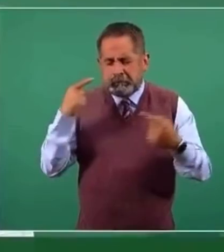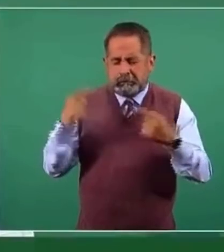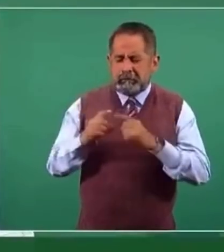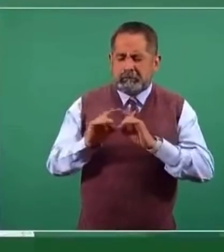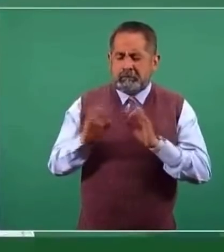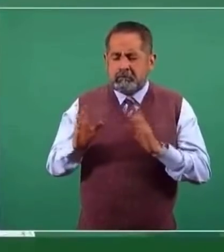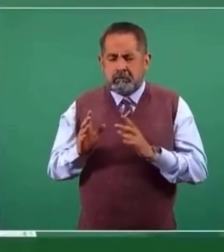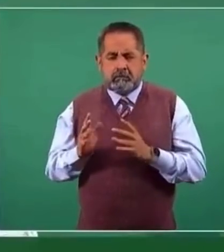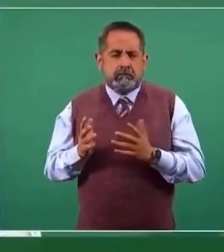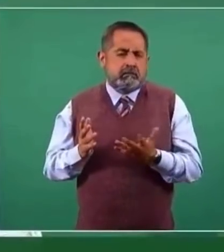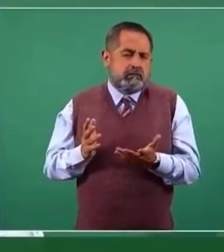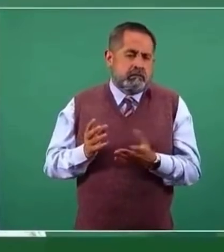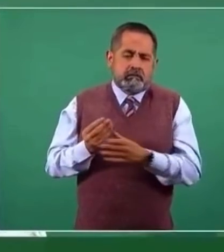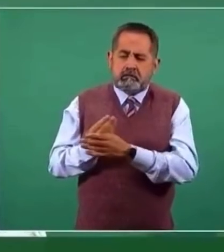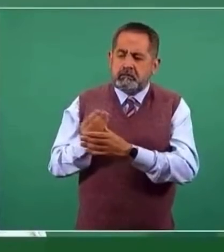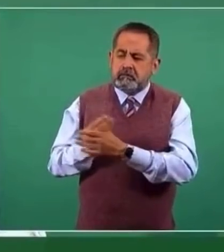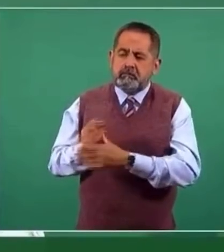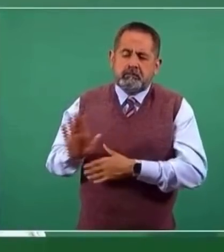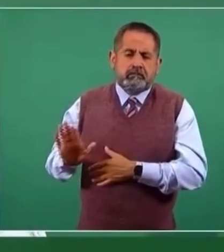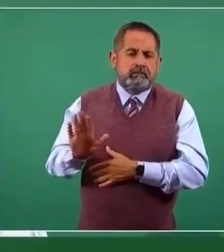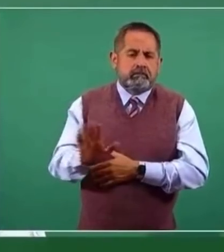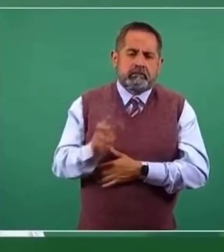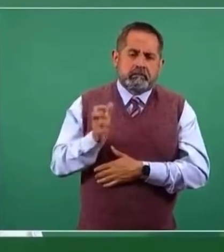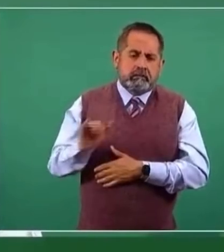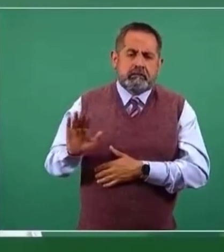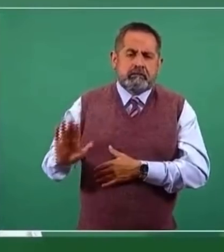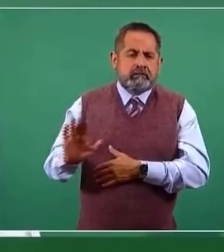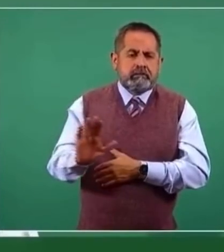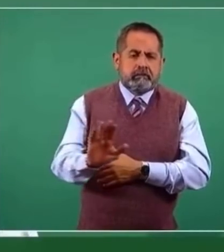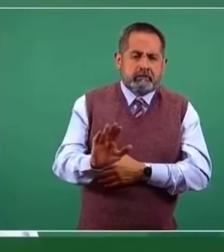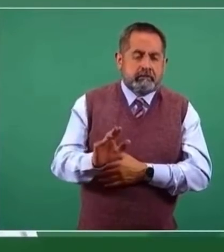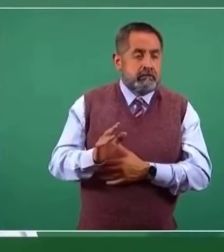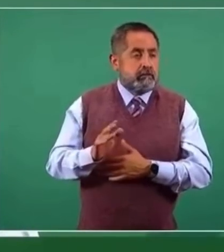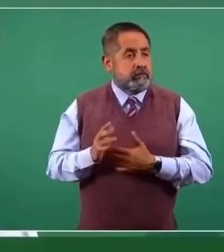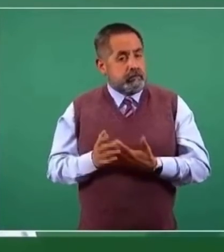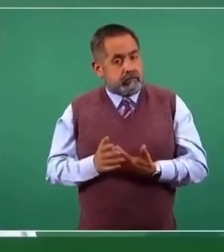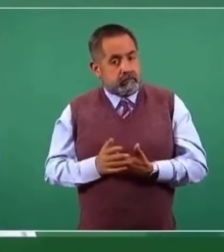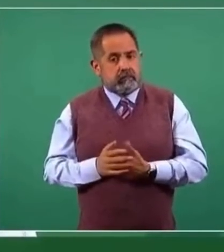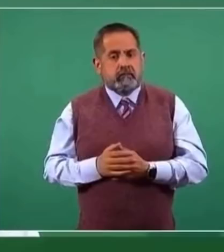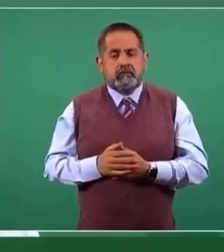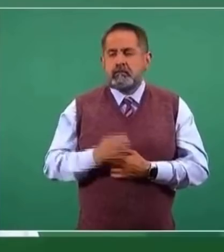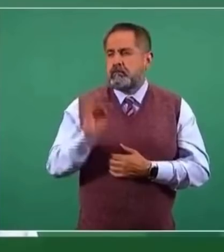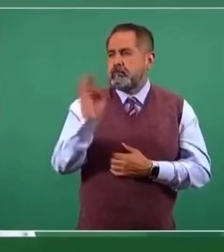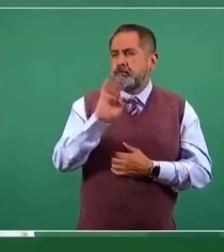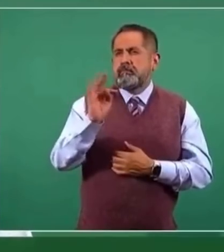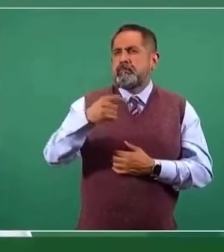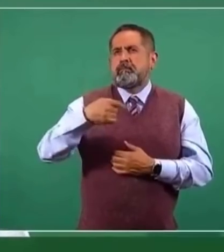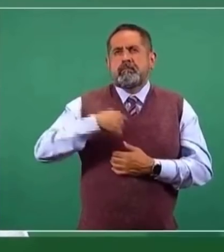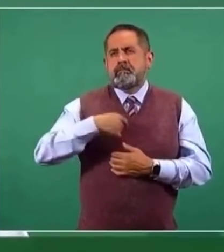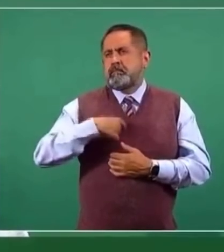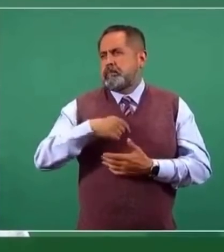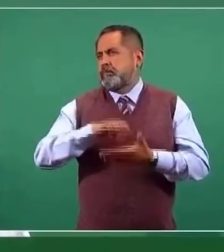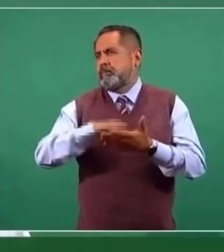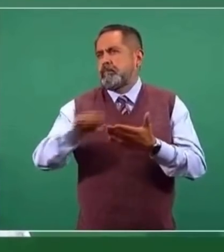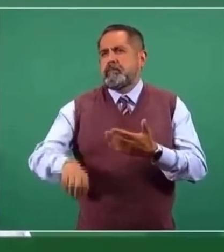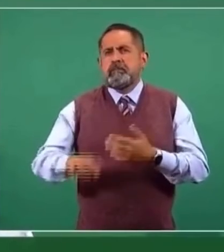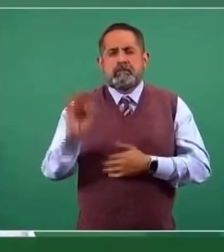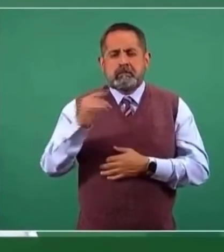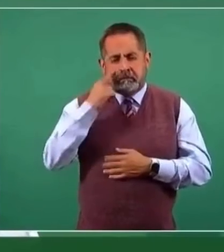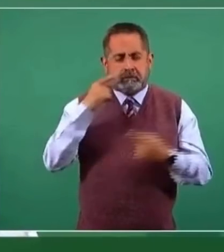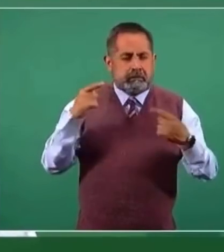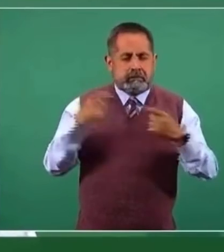pues bueno, son específicas precisamente para esos componentes. Si yo soy alérgico, por ejemplo, a